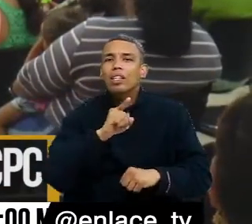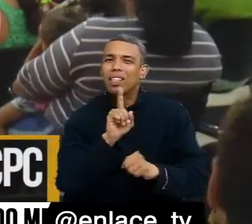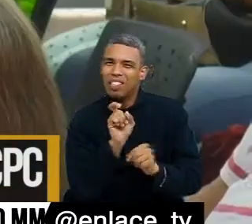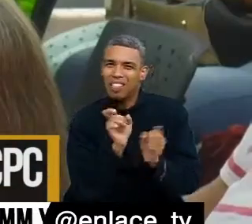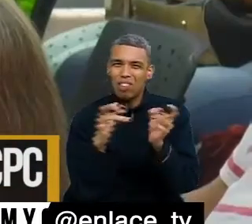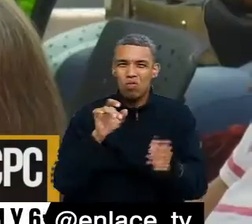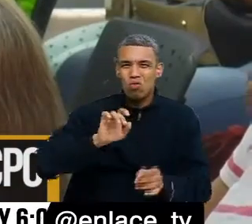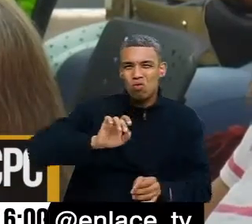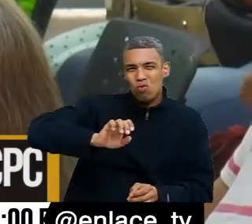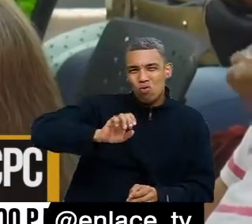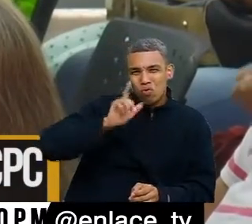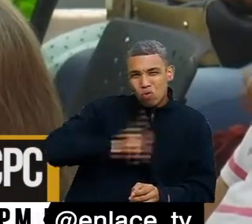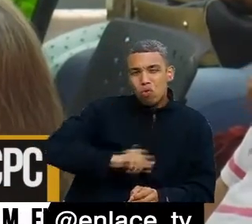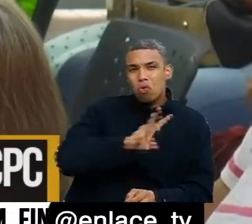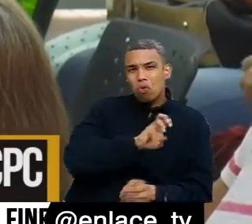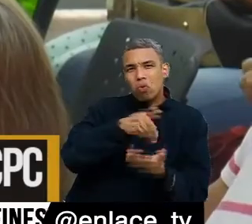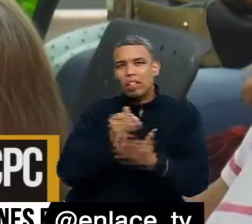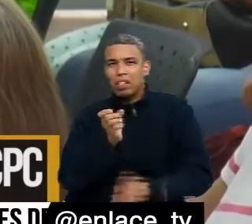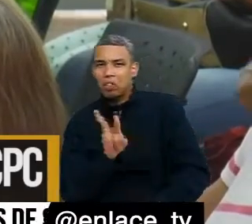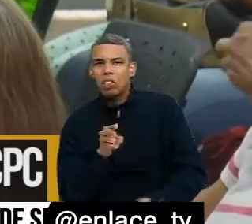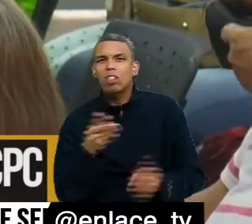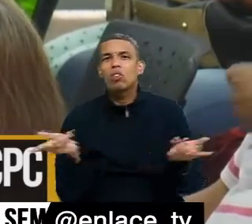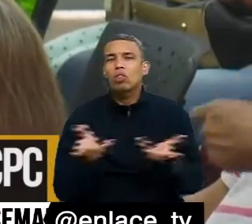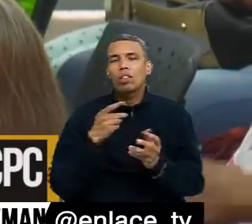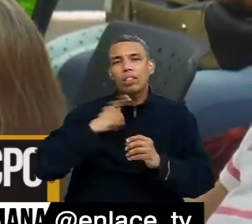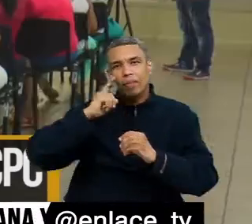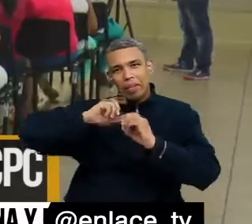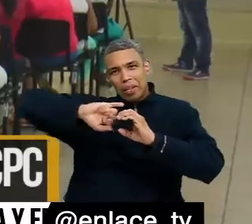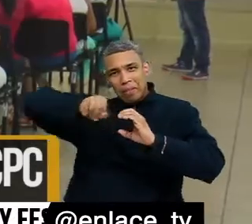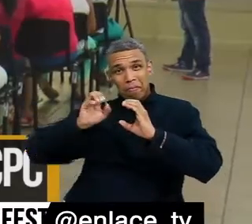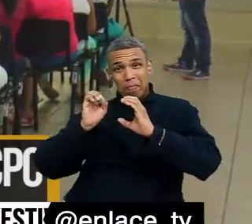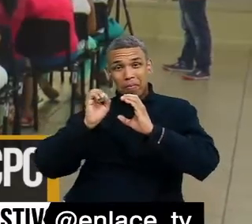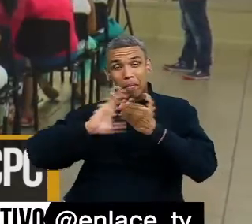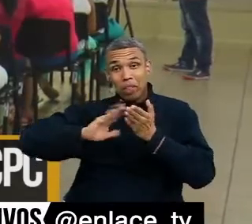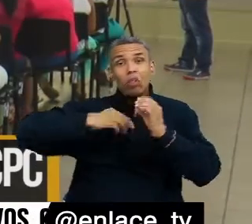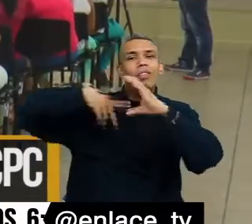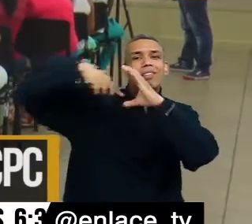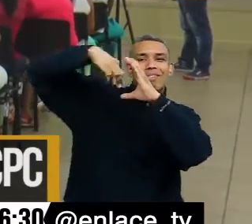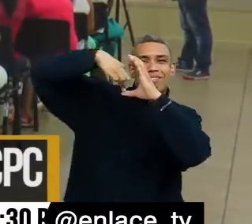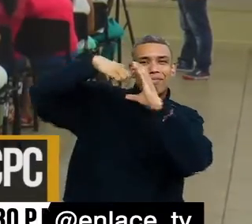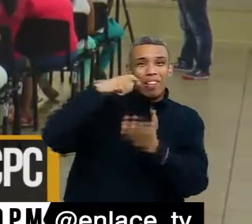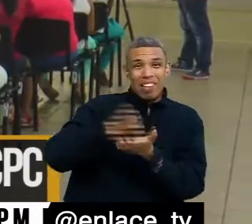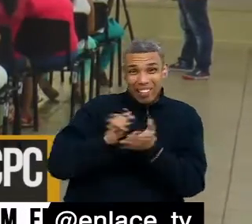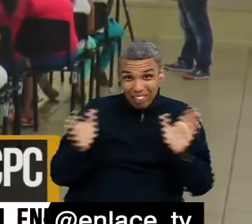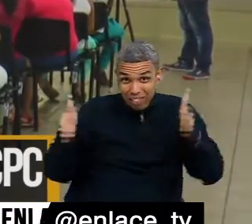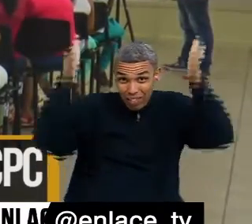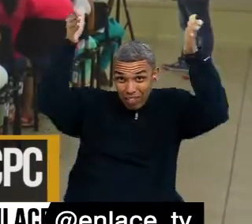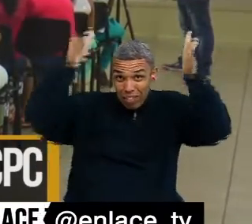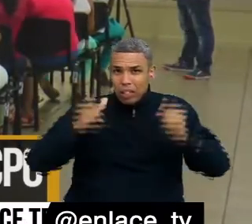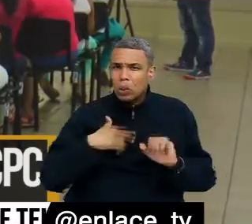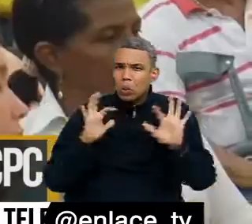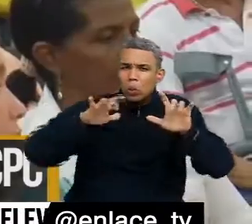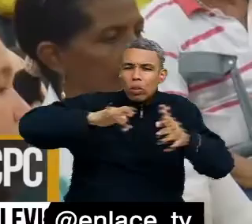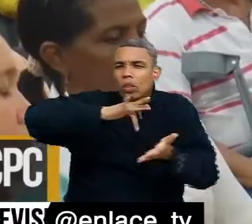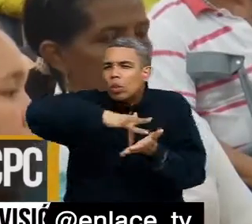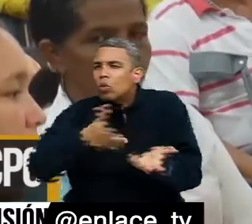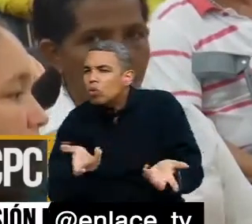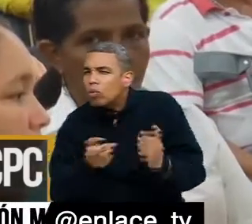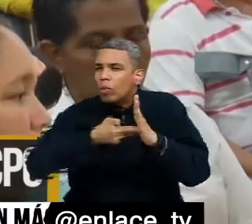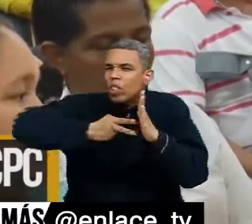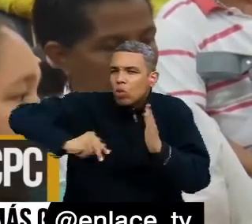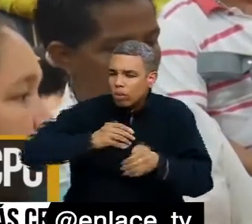día en el auditorio del Centro Popular Comercial, donde podrán exponer su necesidad y asimismo conocer la metodología del proceso de desarrollo